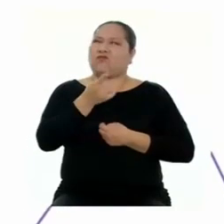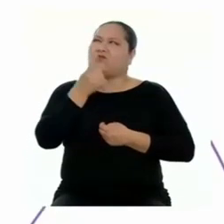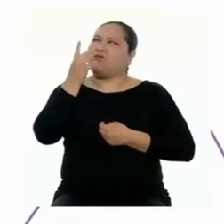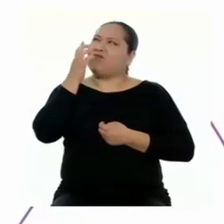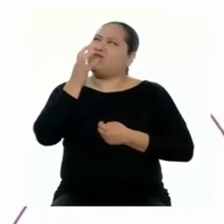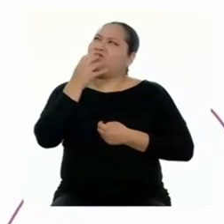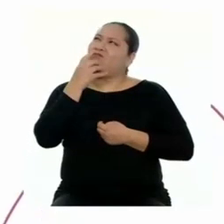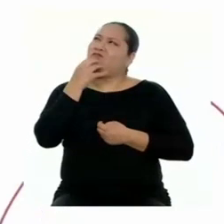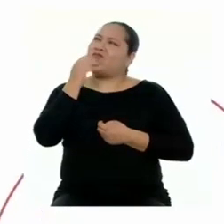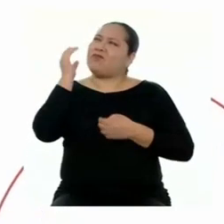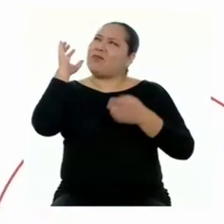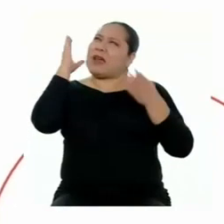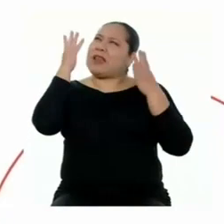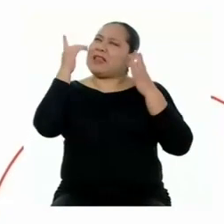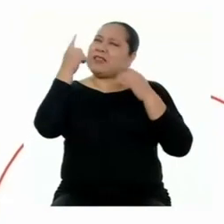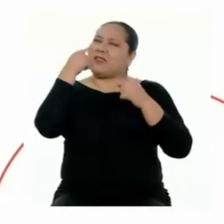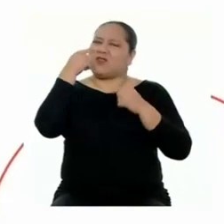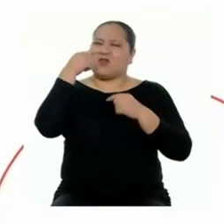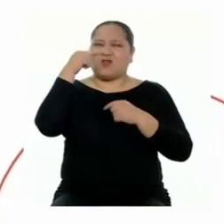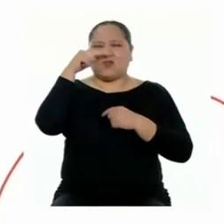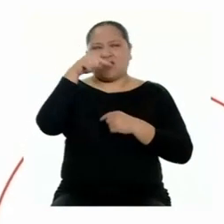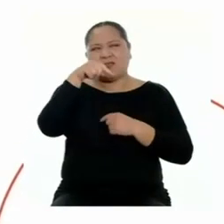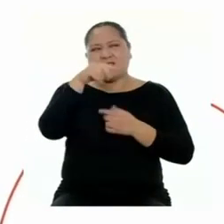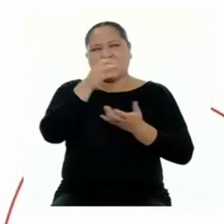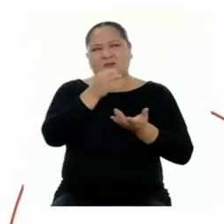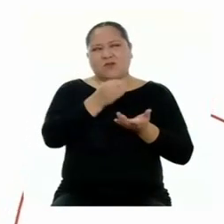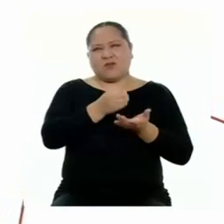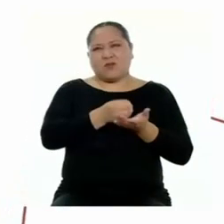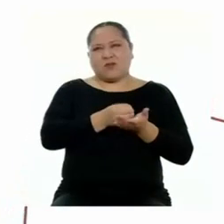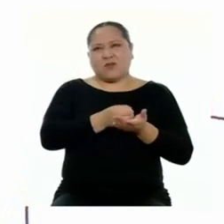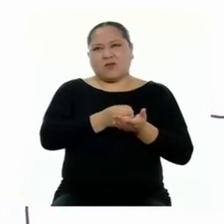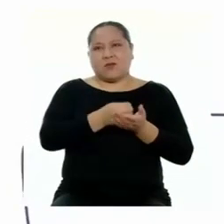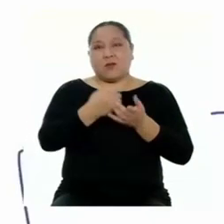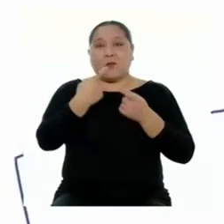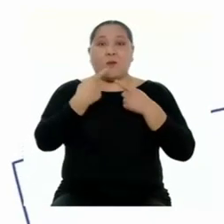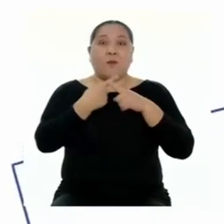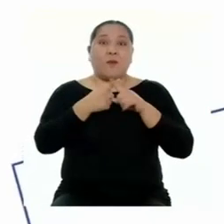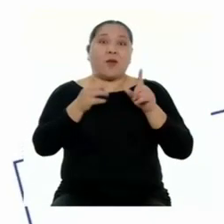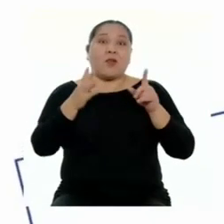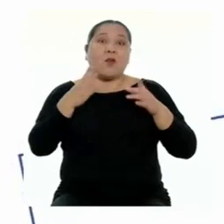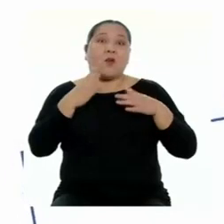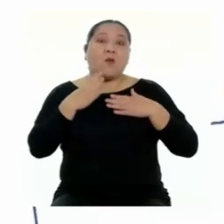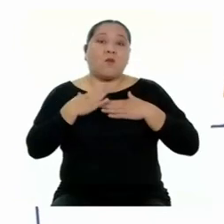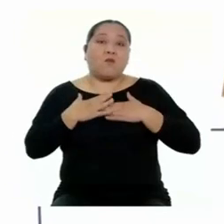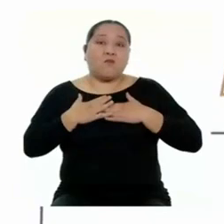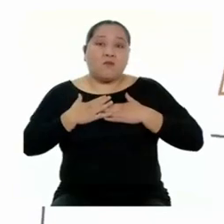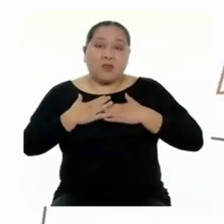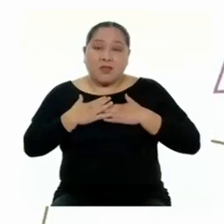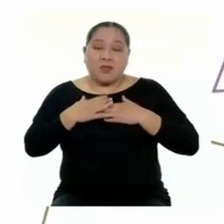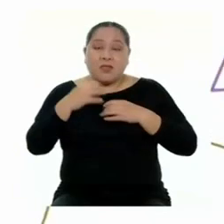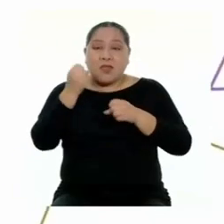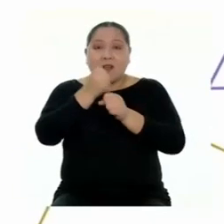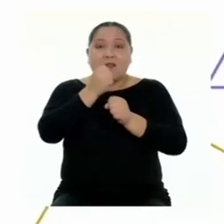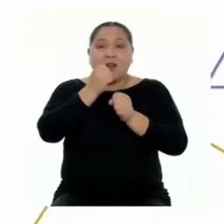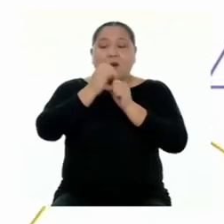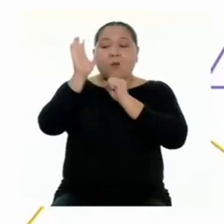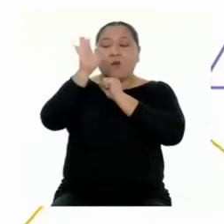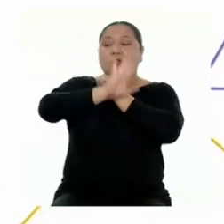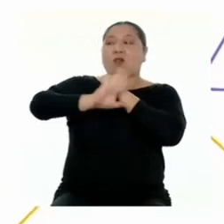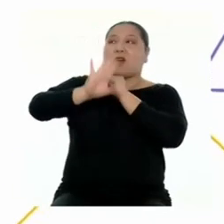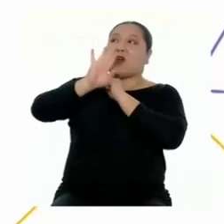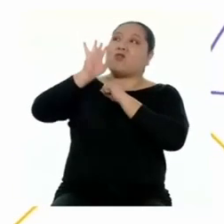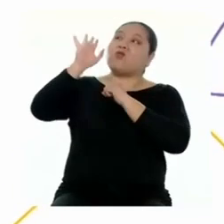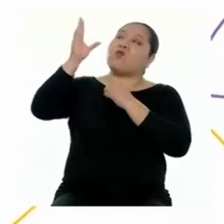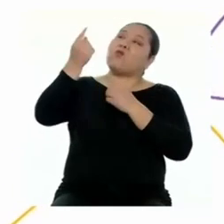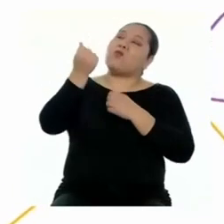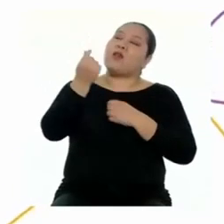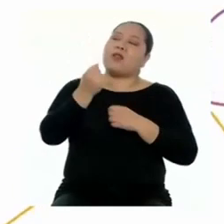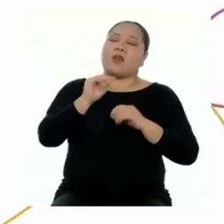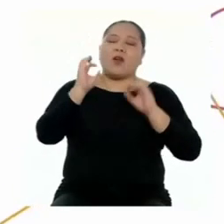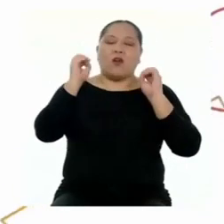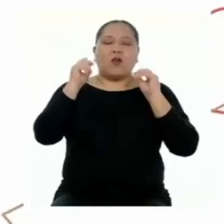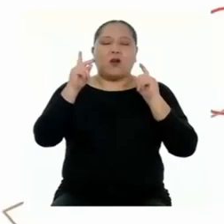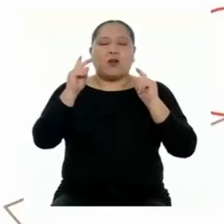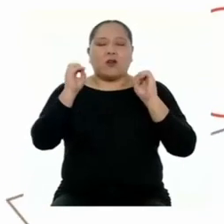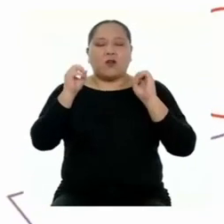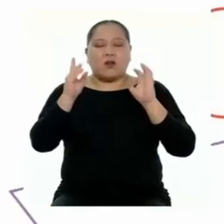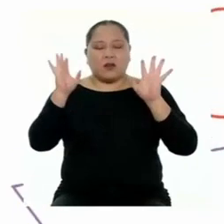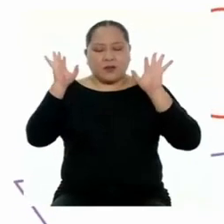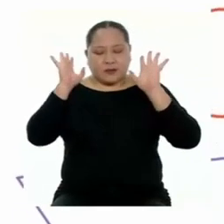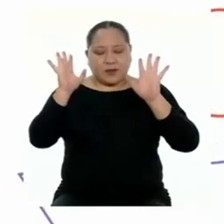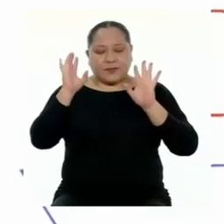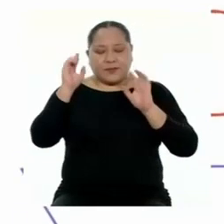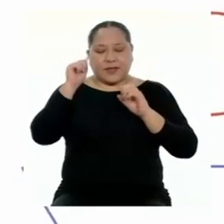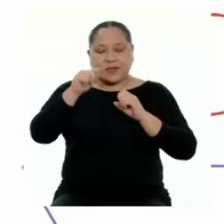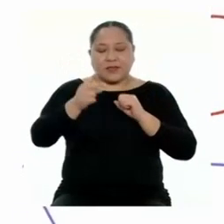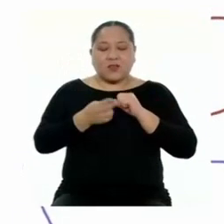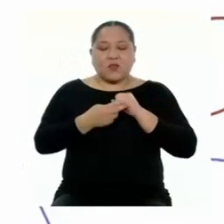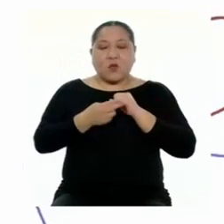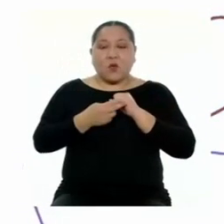hace conocida esa moneda. Pero mi labor es proteger tus ahorros. ¡Ay, está bien! Como se trata